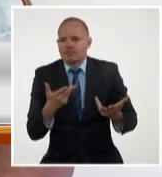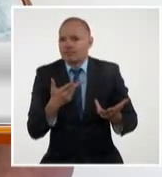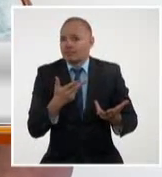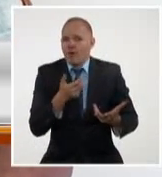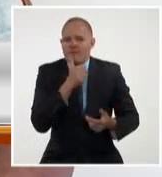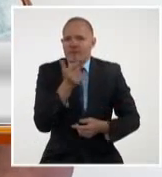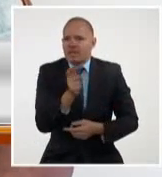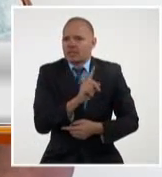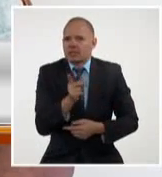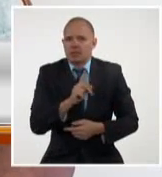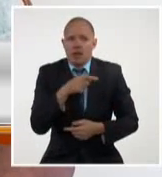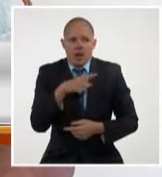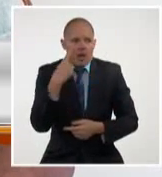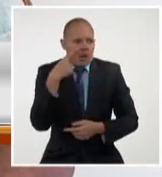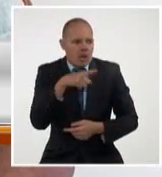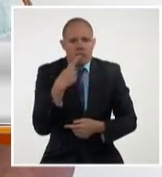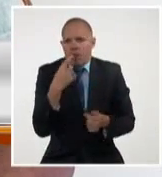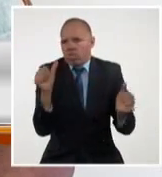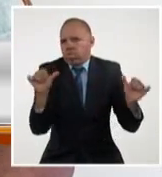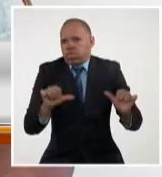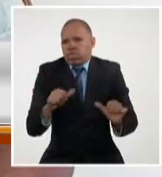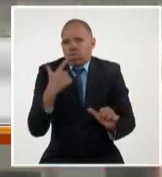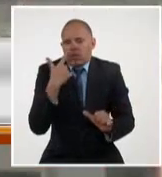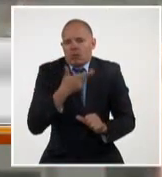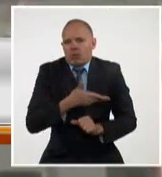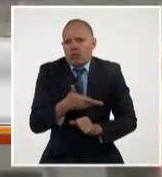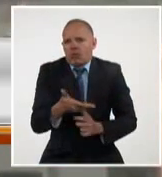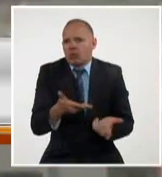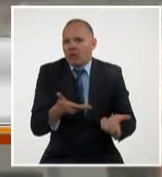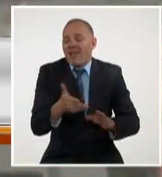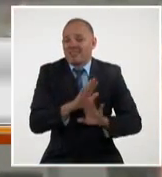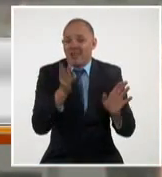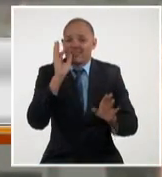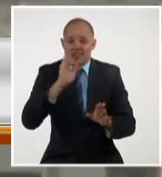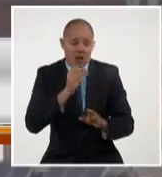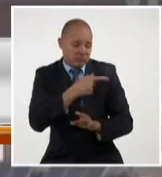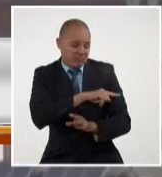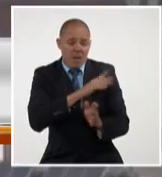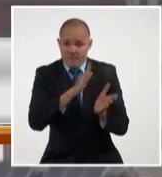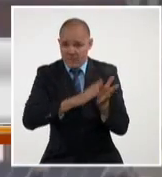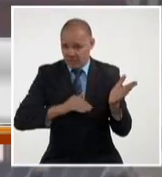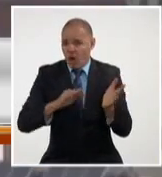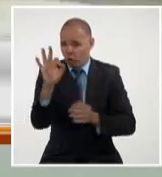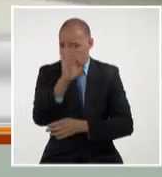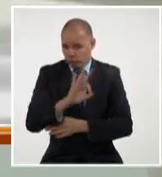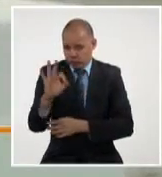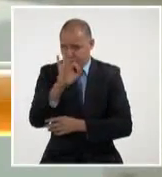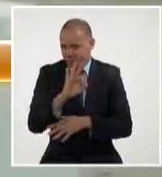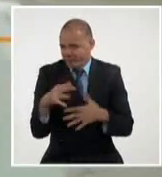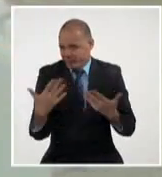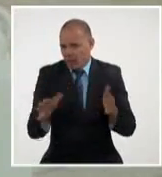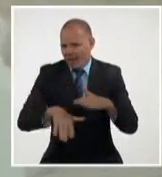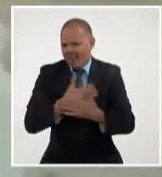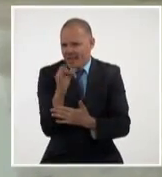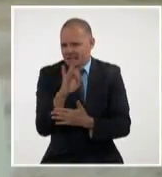con todo el acontecer del 7 de octubre, y lo que está prevaleciendo